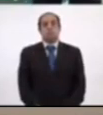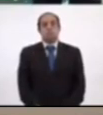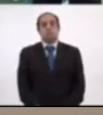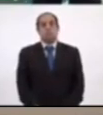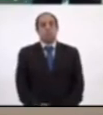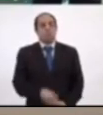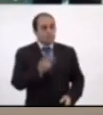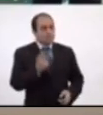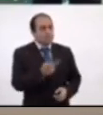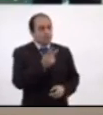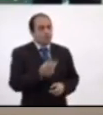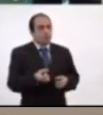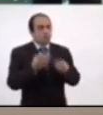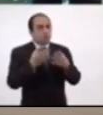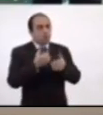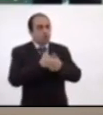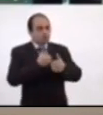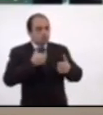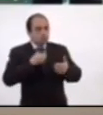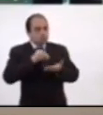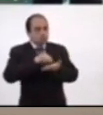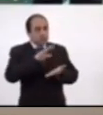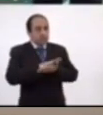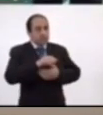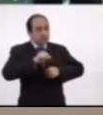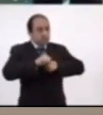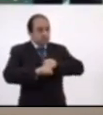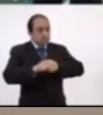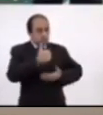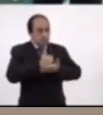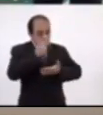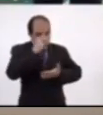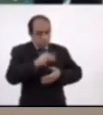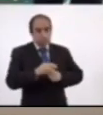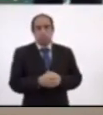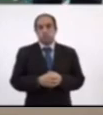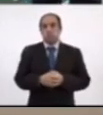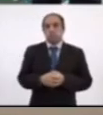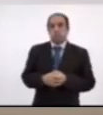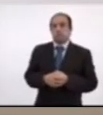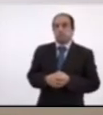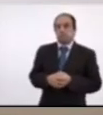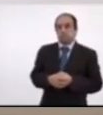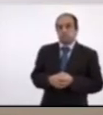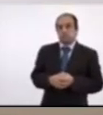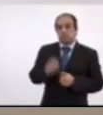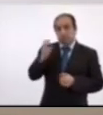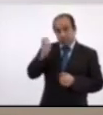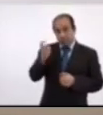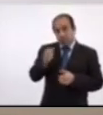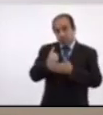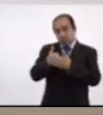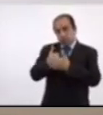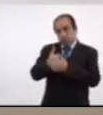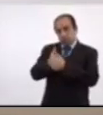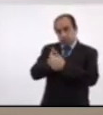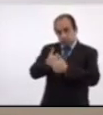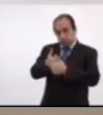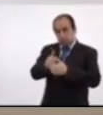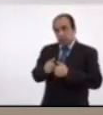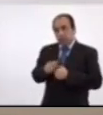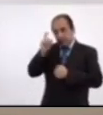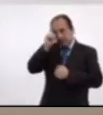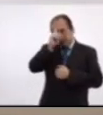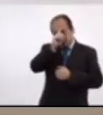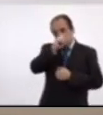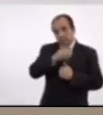Preguntarle, ¿de cuánto es el rezago de citas y cirugías aquí en la Ciudad de México? Pues mire, es un rezago que es